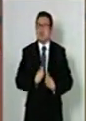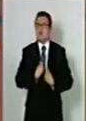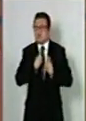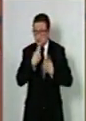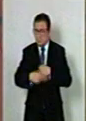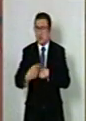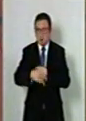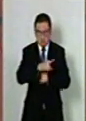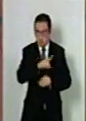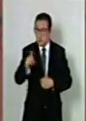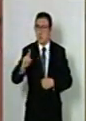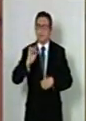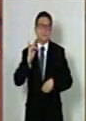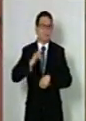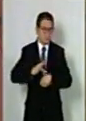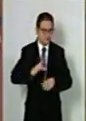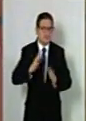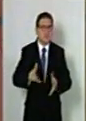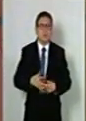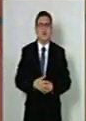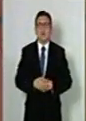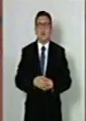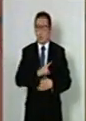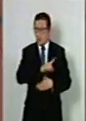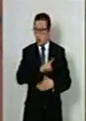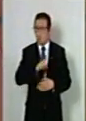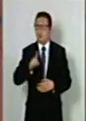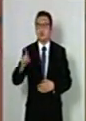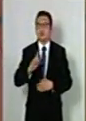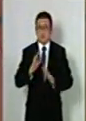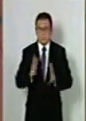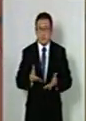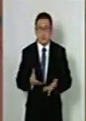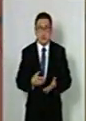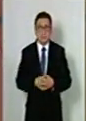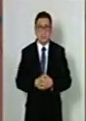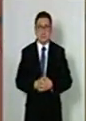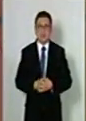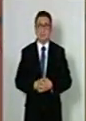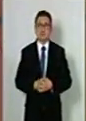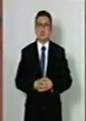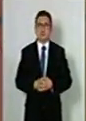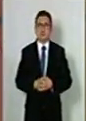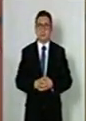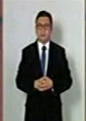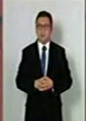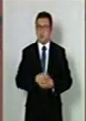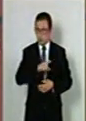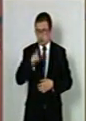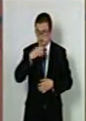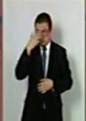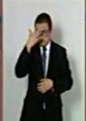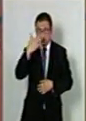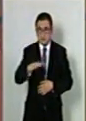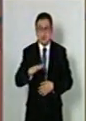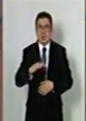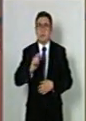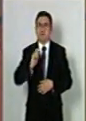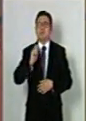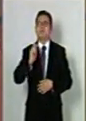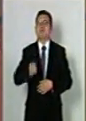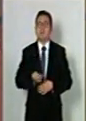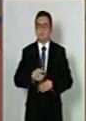¿Alguien de ustedes ha sufrido, sabe lo que es enfriar